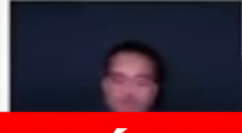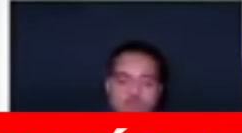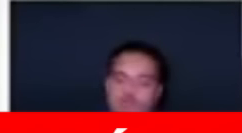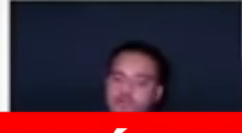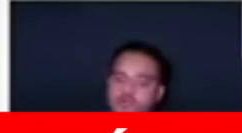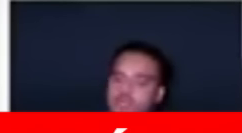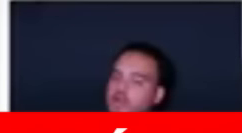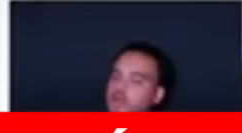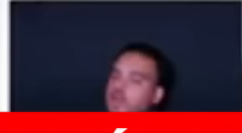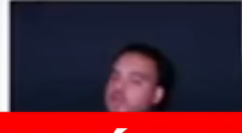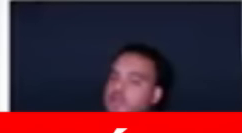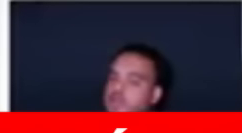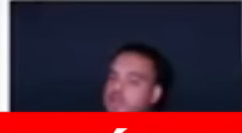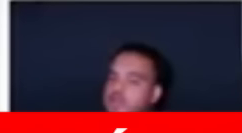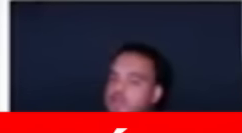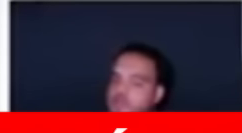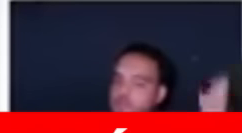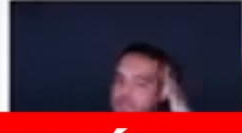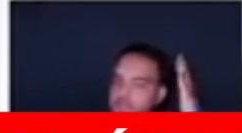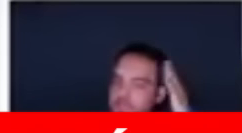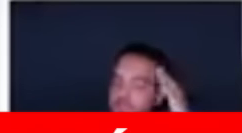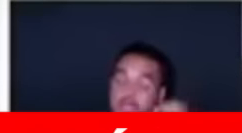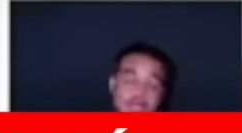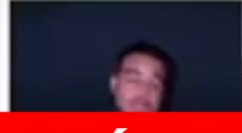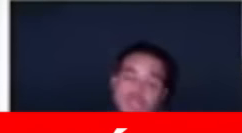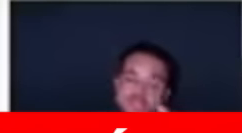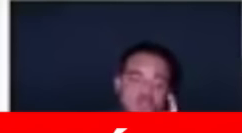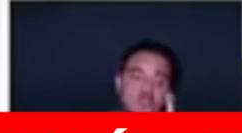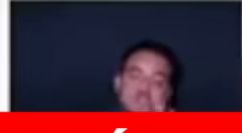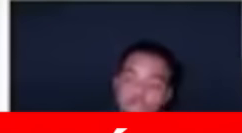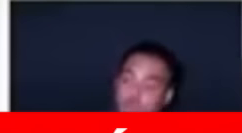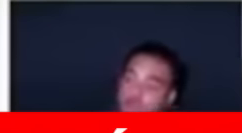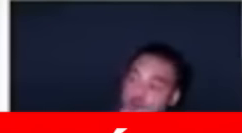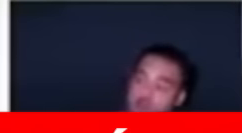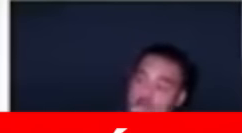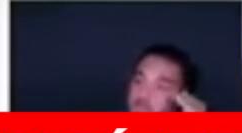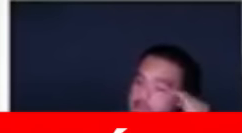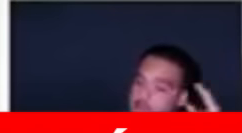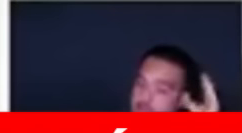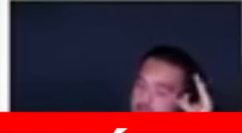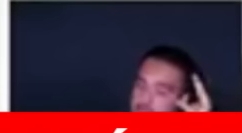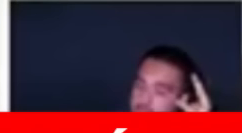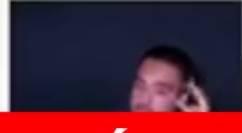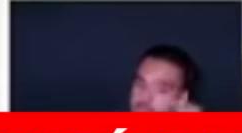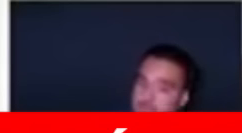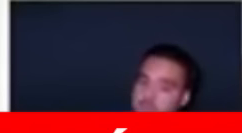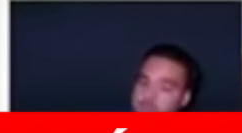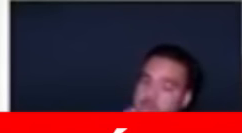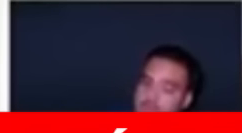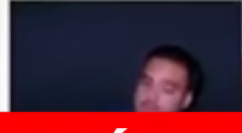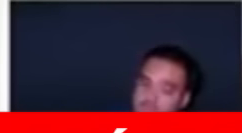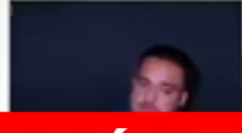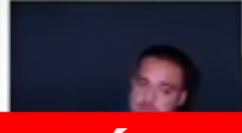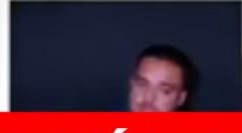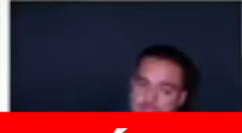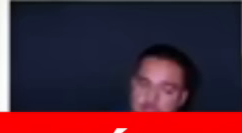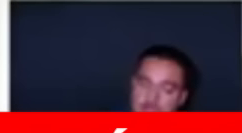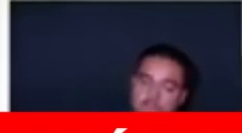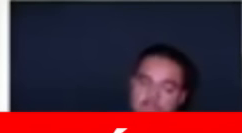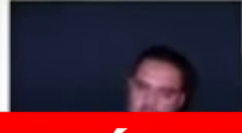gobernante. Y aquí es la cuestión, Chihuahua. Tú, Maru, has defendido a las